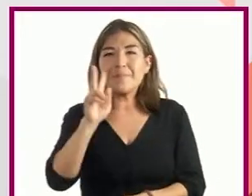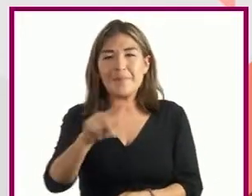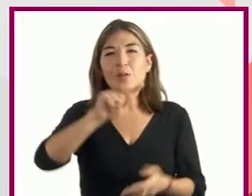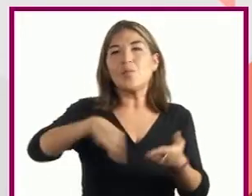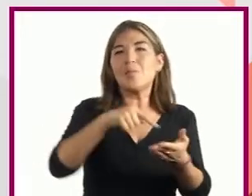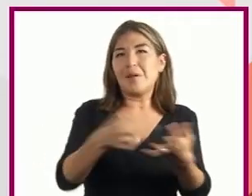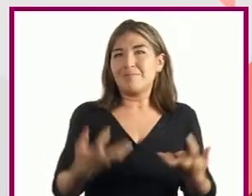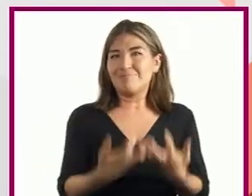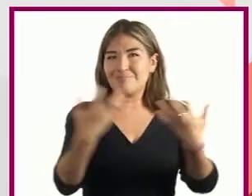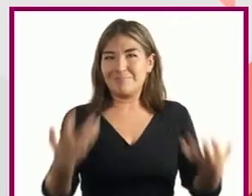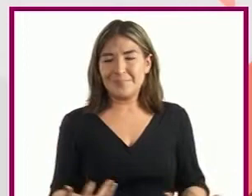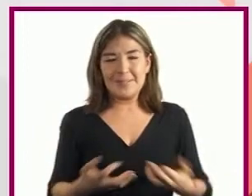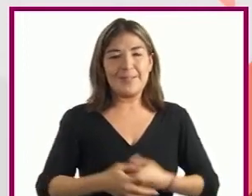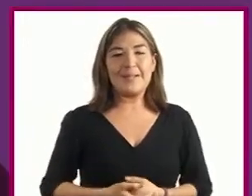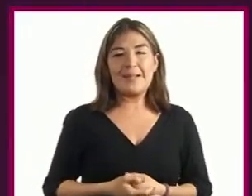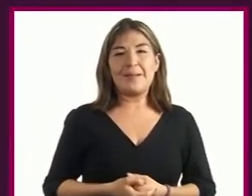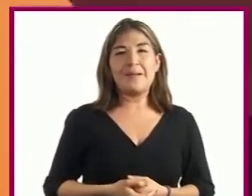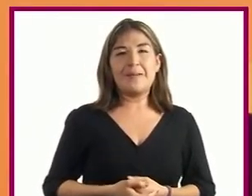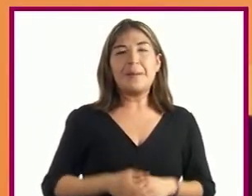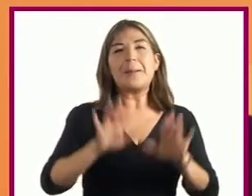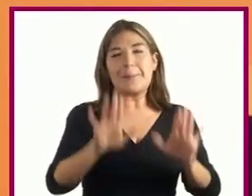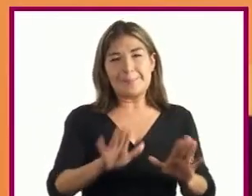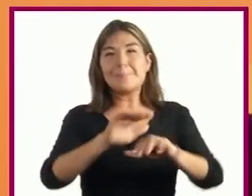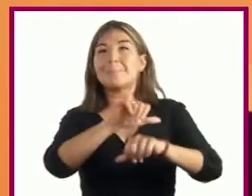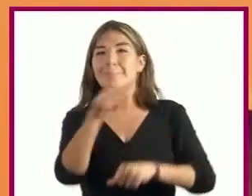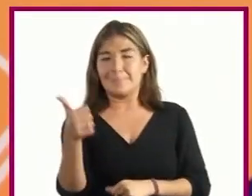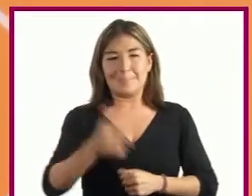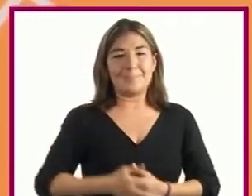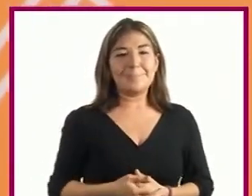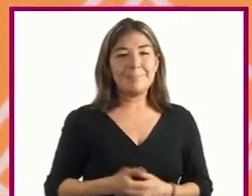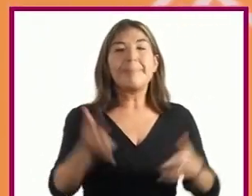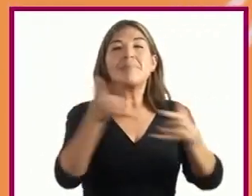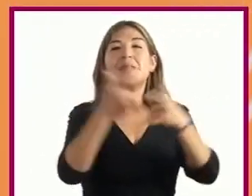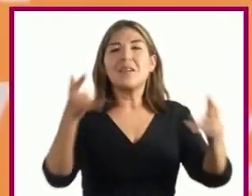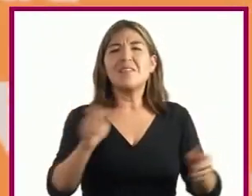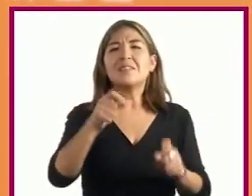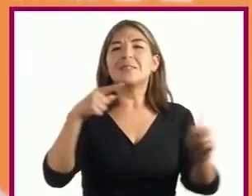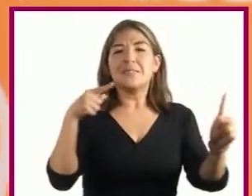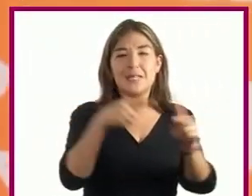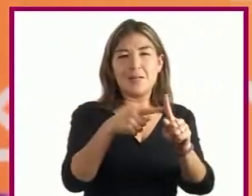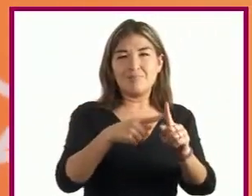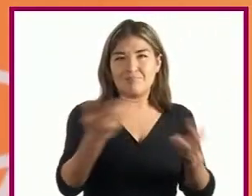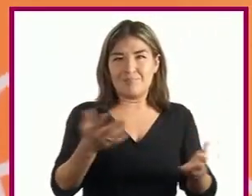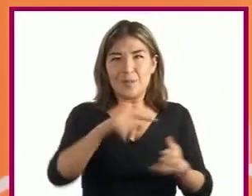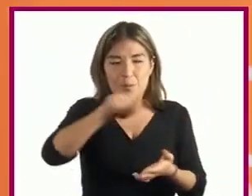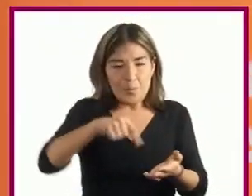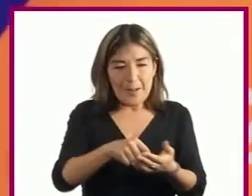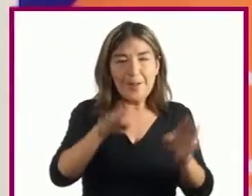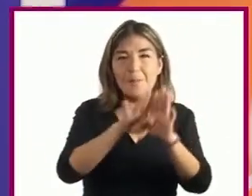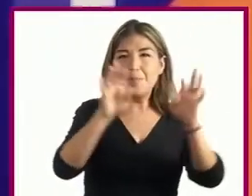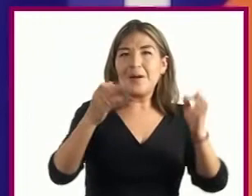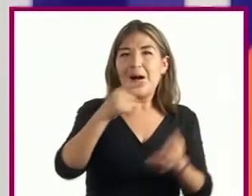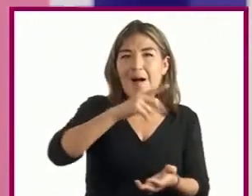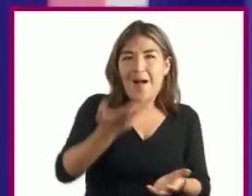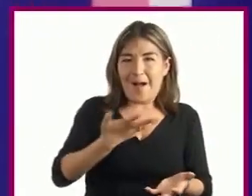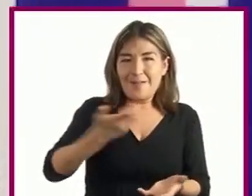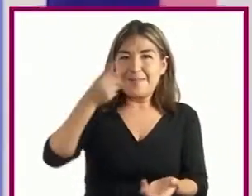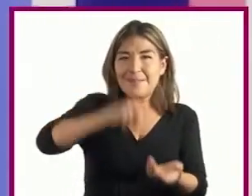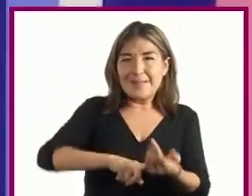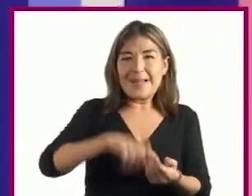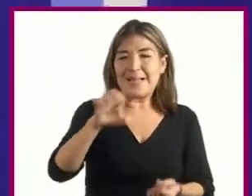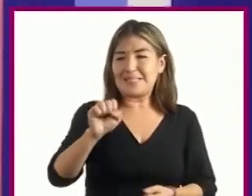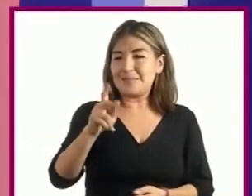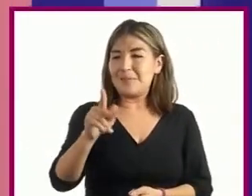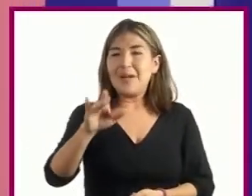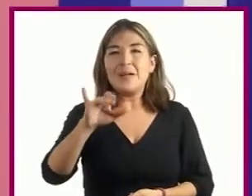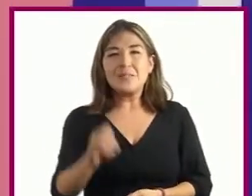lugar. Ahora bien, toda historia se desarrolla en un lugar físico, también conocido como espacio, el